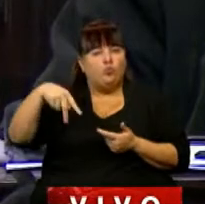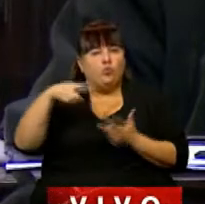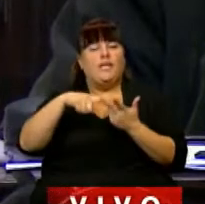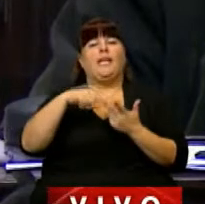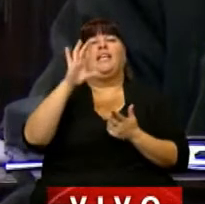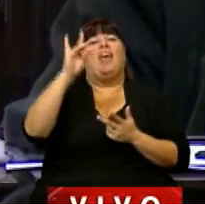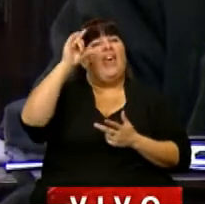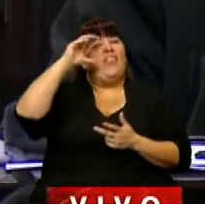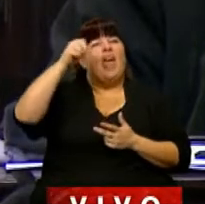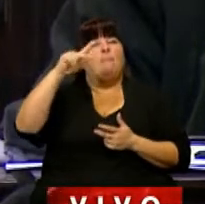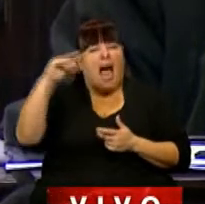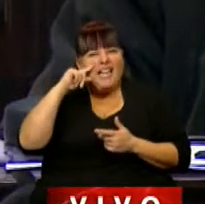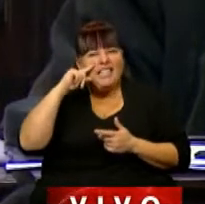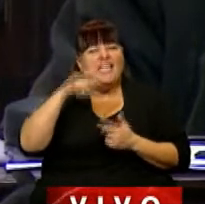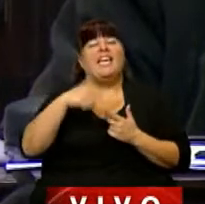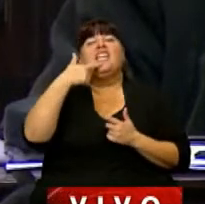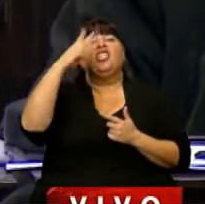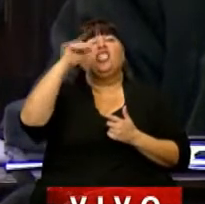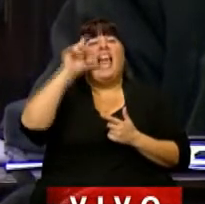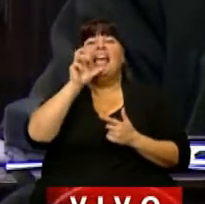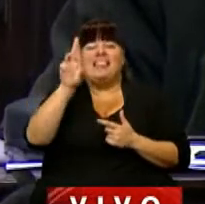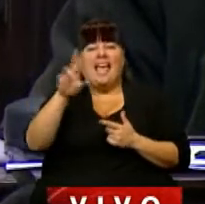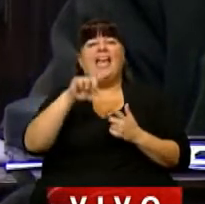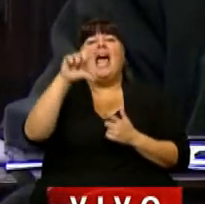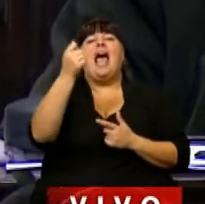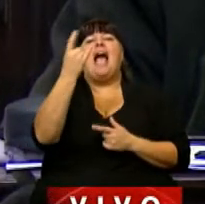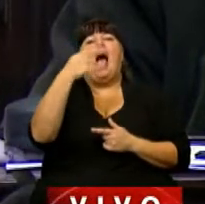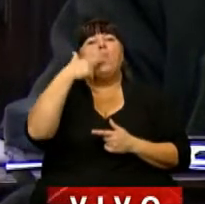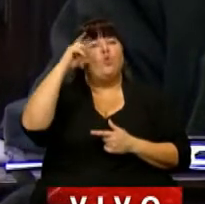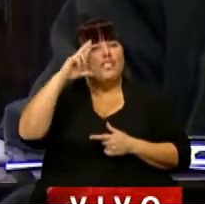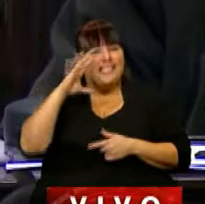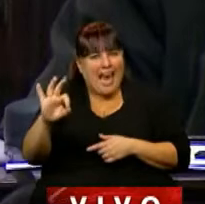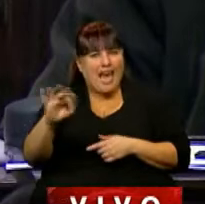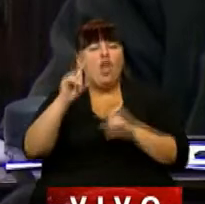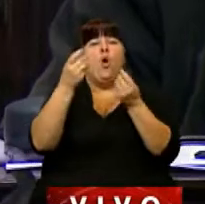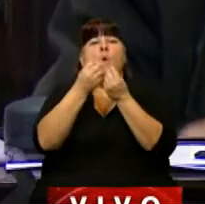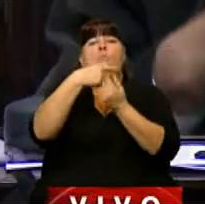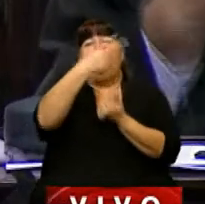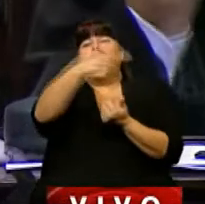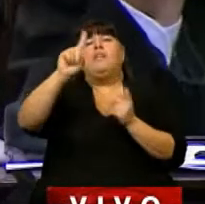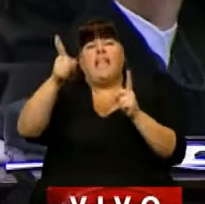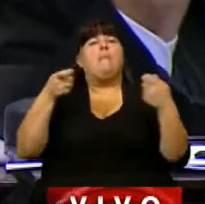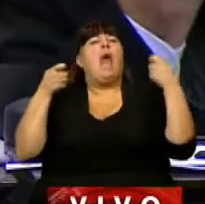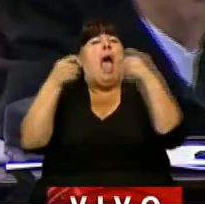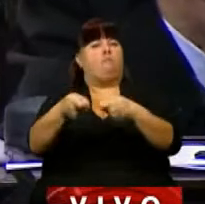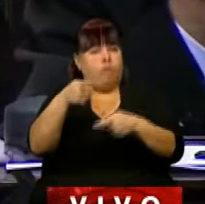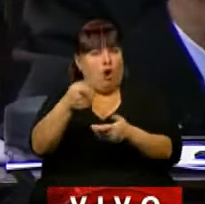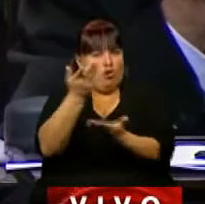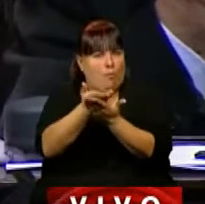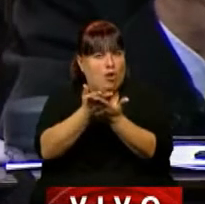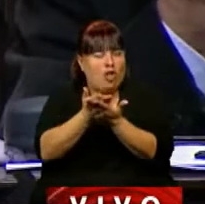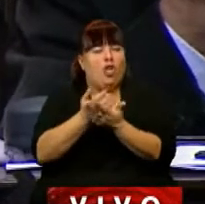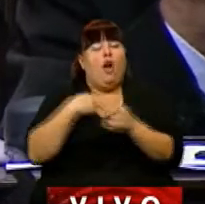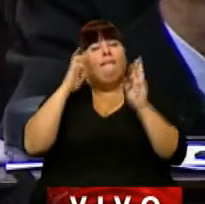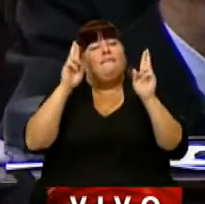De Marchi, Ingrid Schetter, Paulo Causerio y que muchos otros adhirieron. Yo espero que